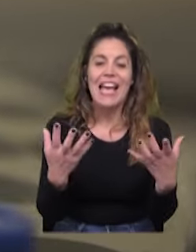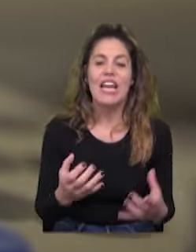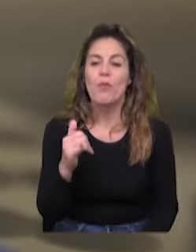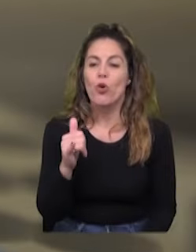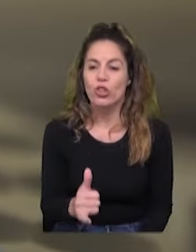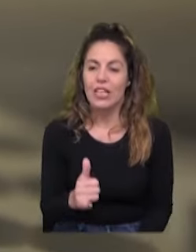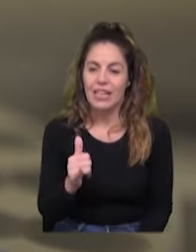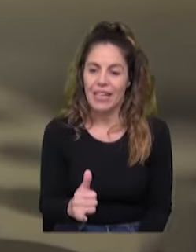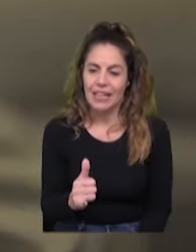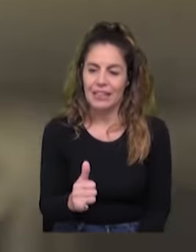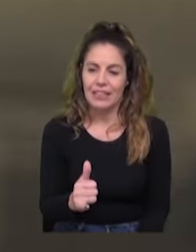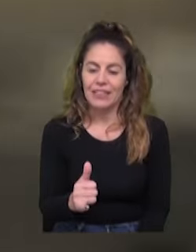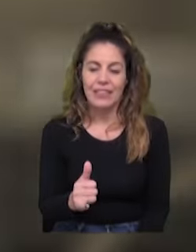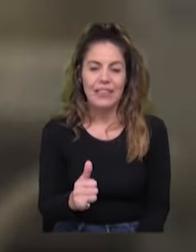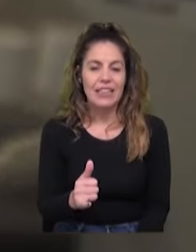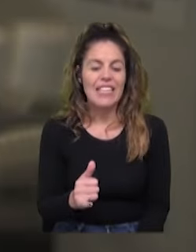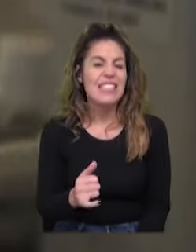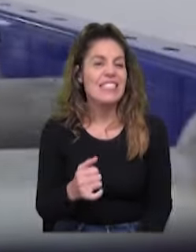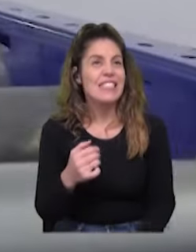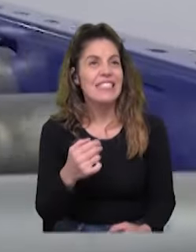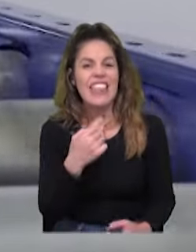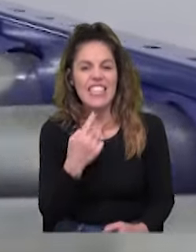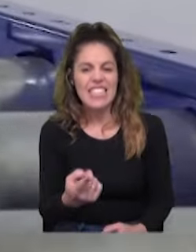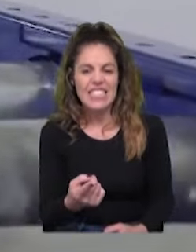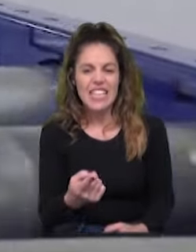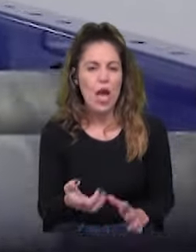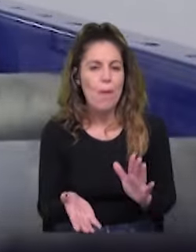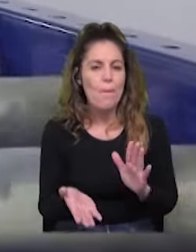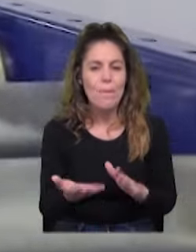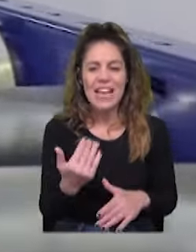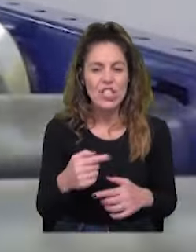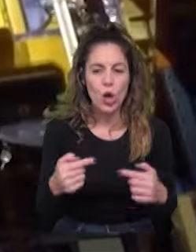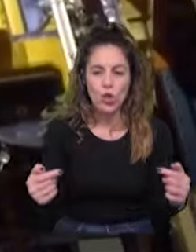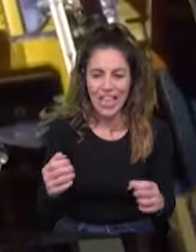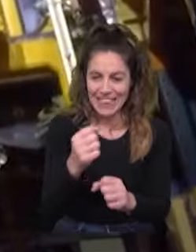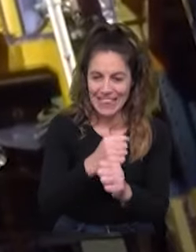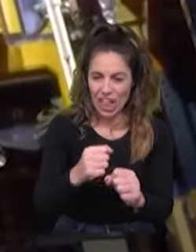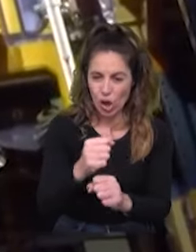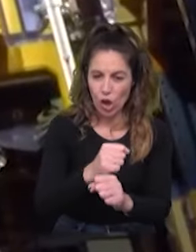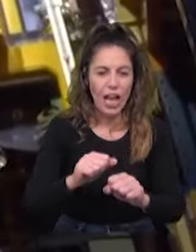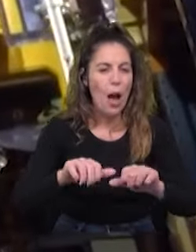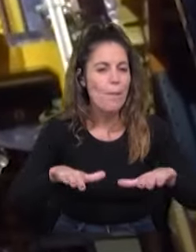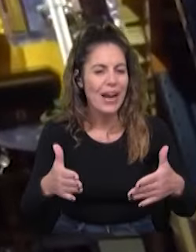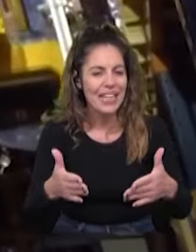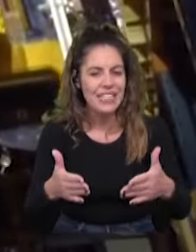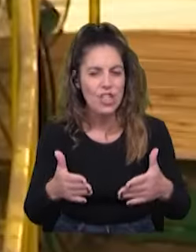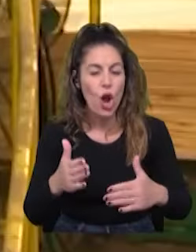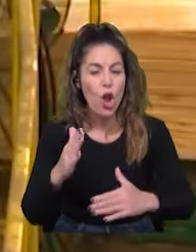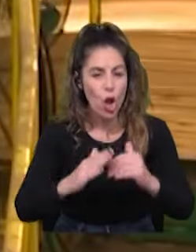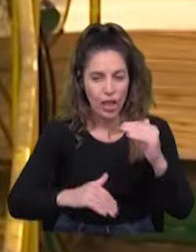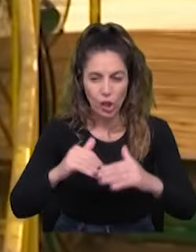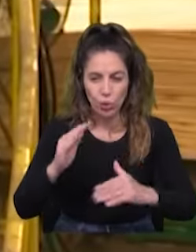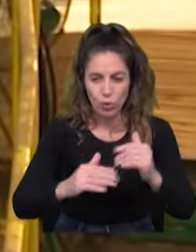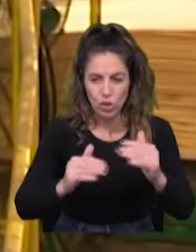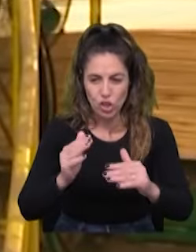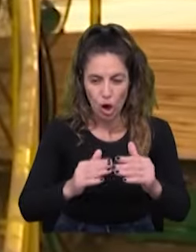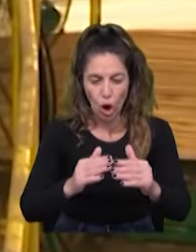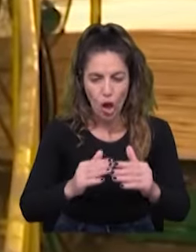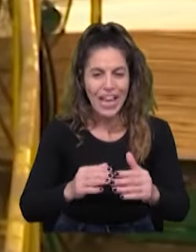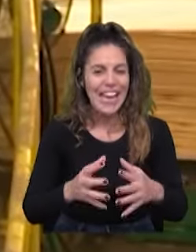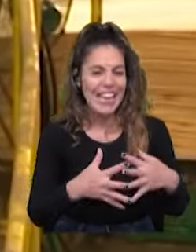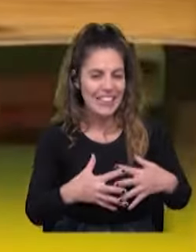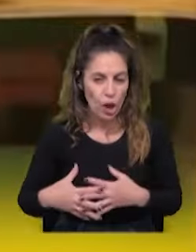este en en la jerga se llama más startups tecnológicas parecido a lo que construyó Estados Unidos con silicon Valley